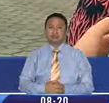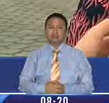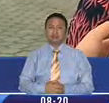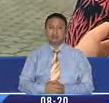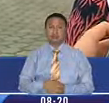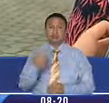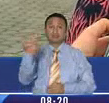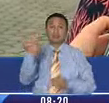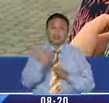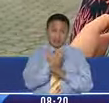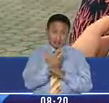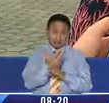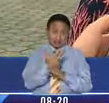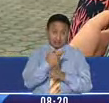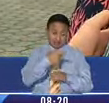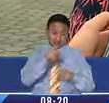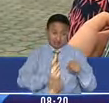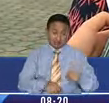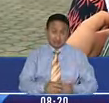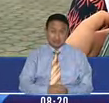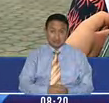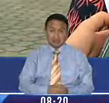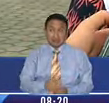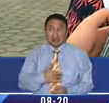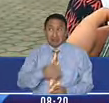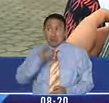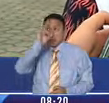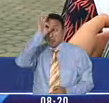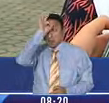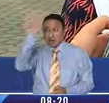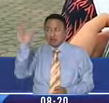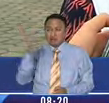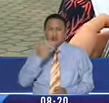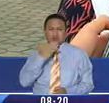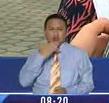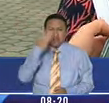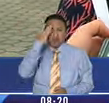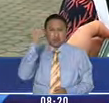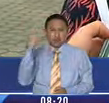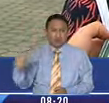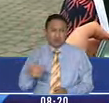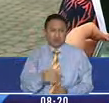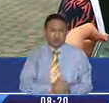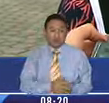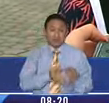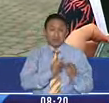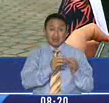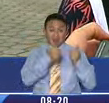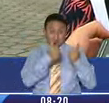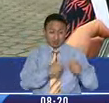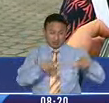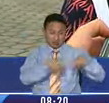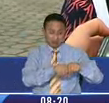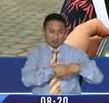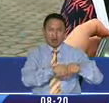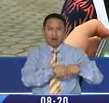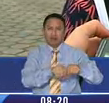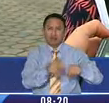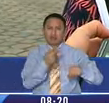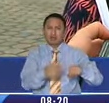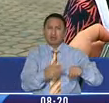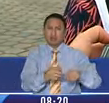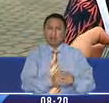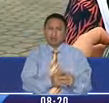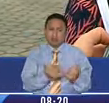la tercera vez. Yo no sé en qué depende, si es que no dejan arreglando bien o qué pasa,